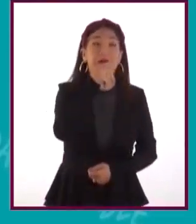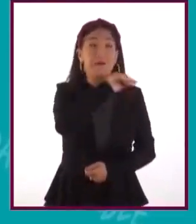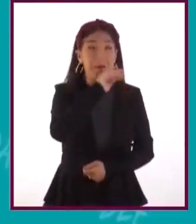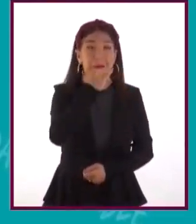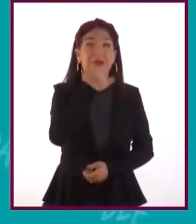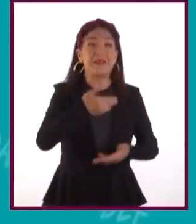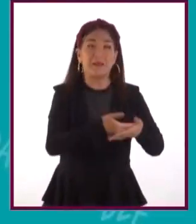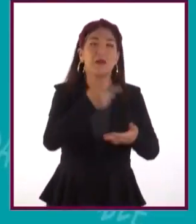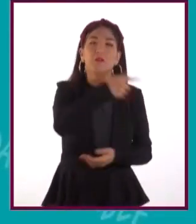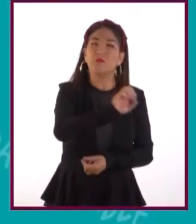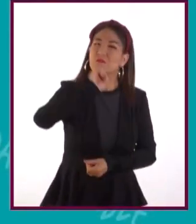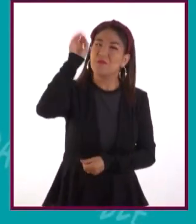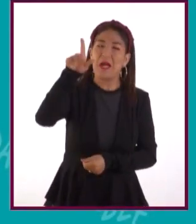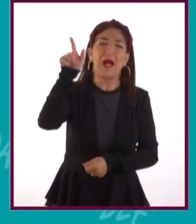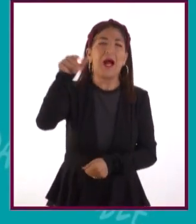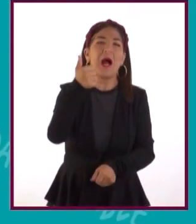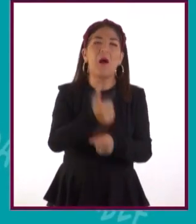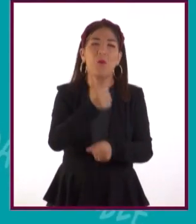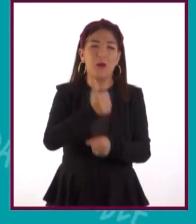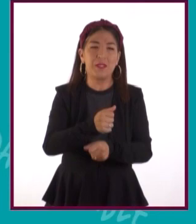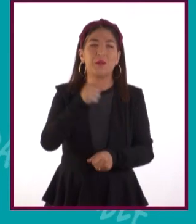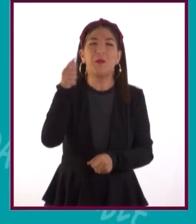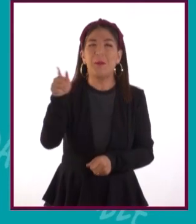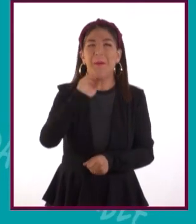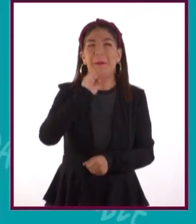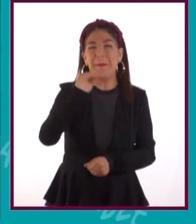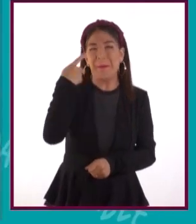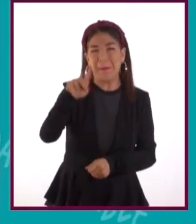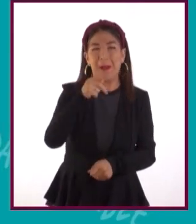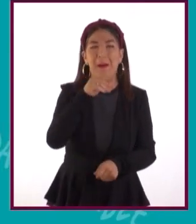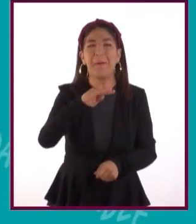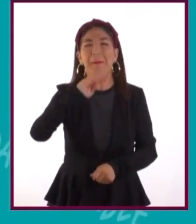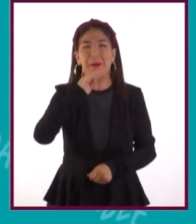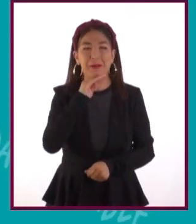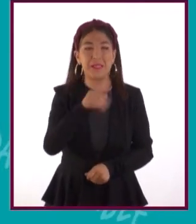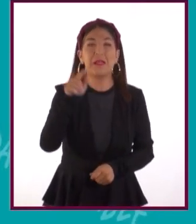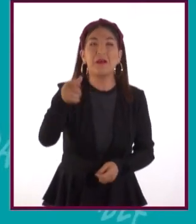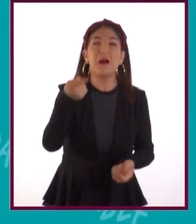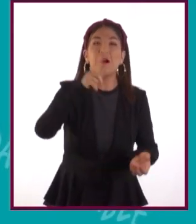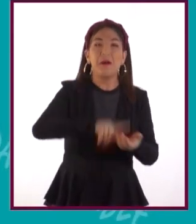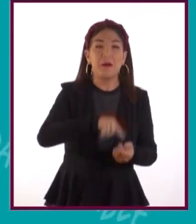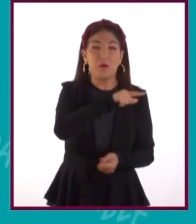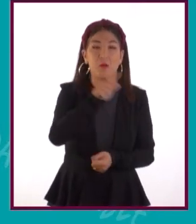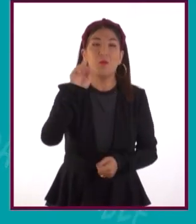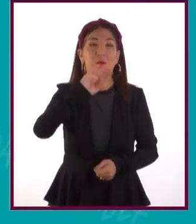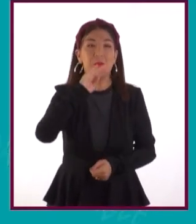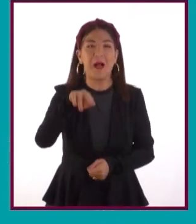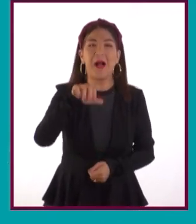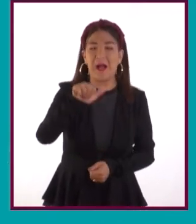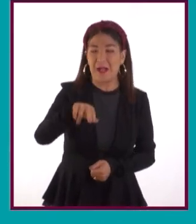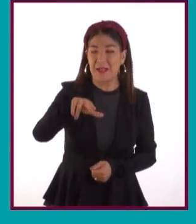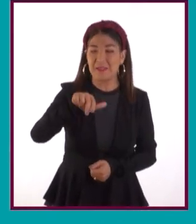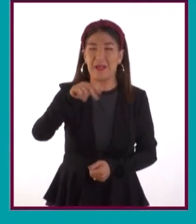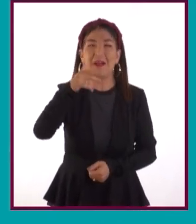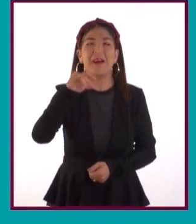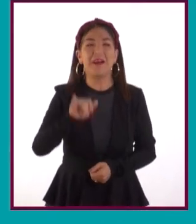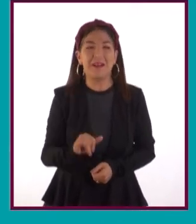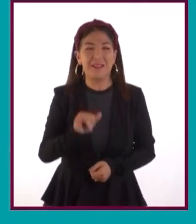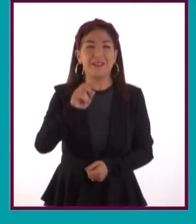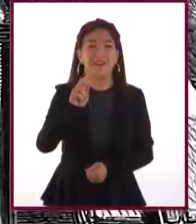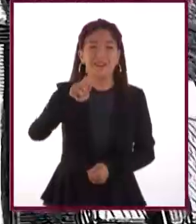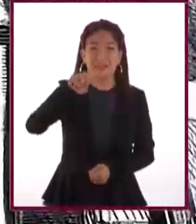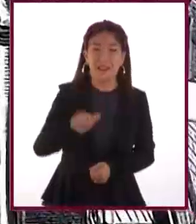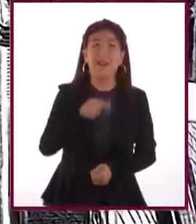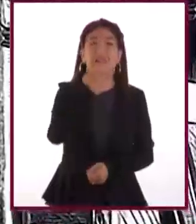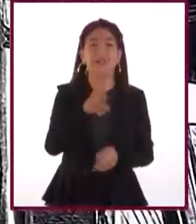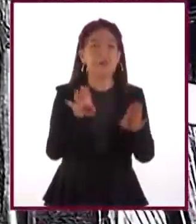ordenó que ella y su madre se fueran a vivir con sus abuelos maternos. Por esta actitud, la madre de Ada, llamada Ana Isabella